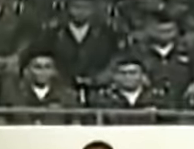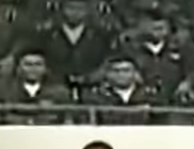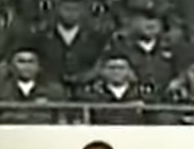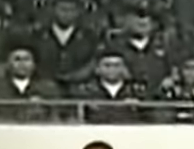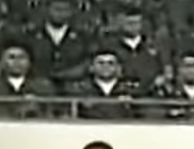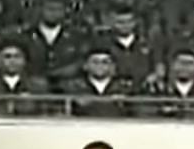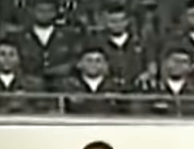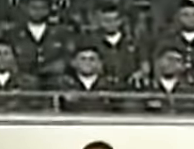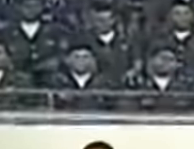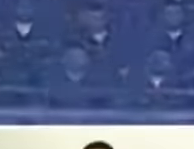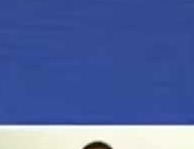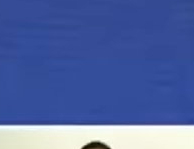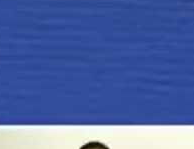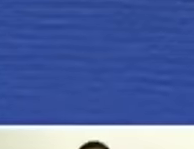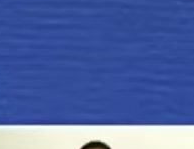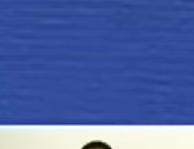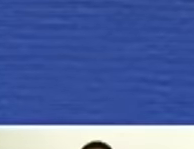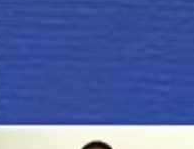¡Qué fuerza, ¿no?